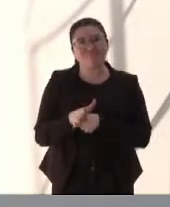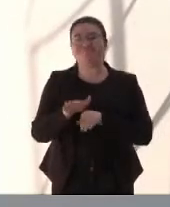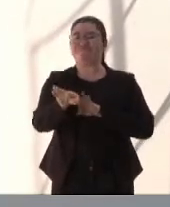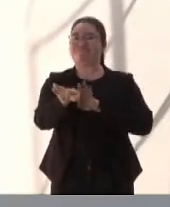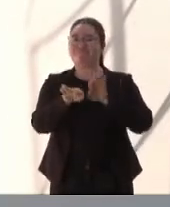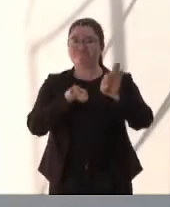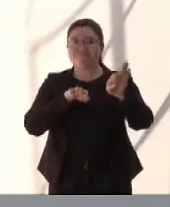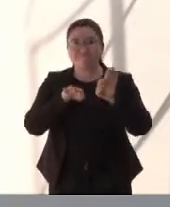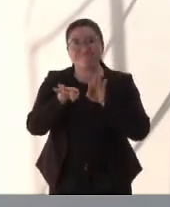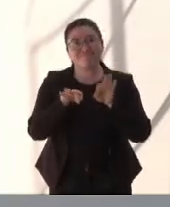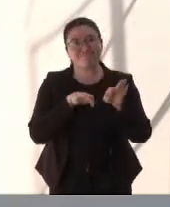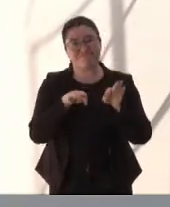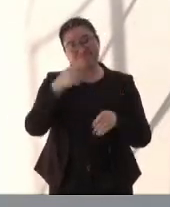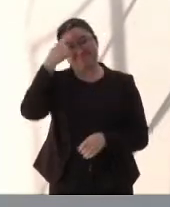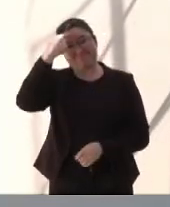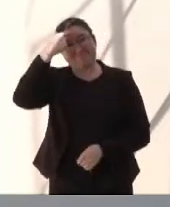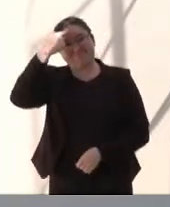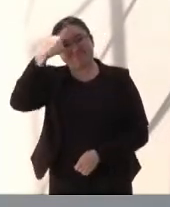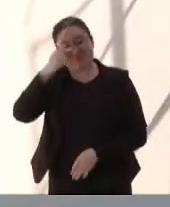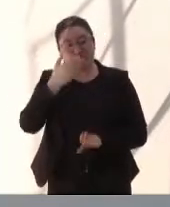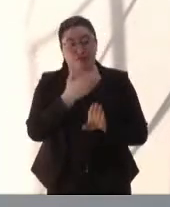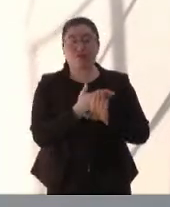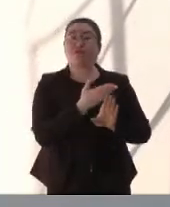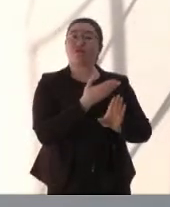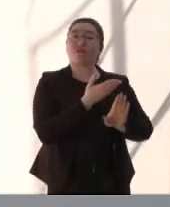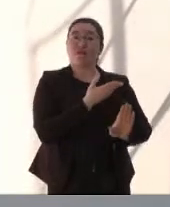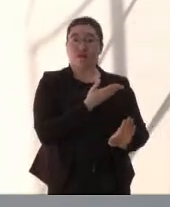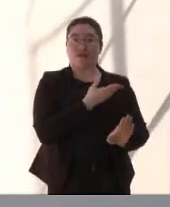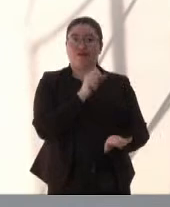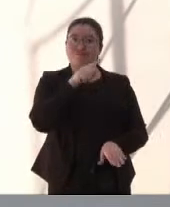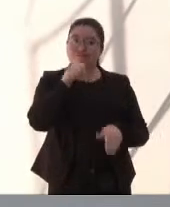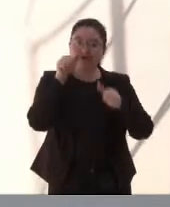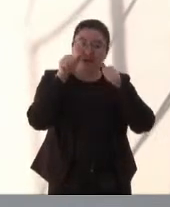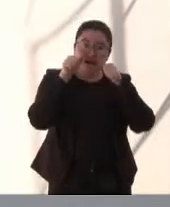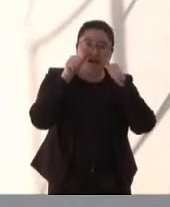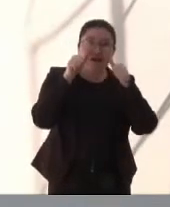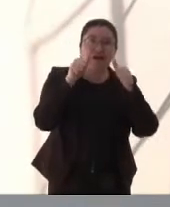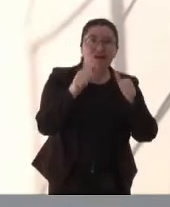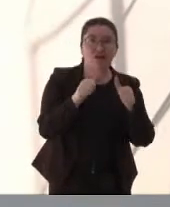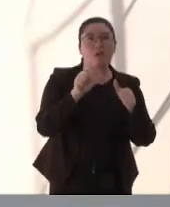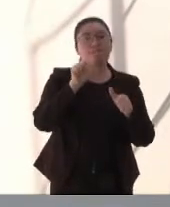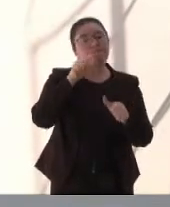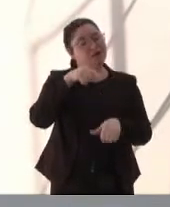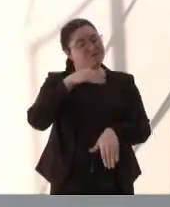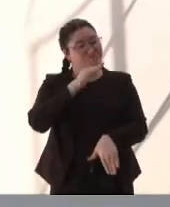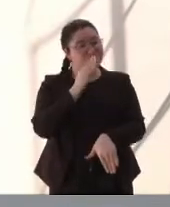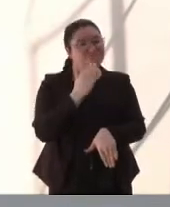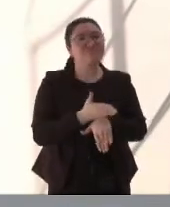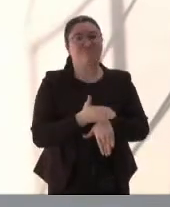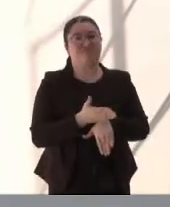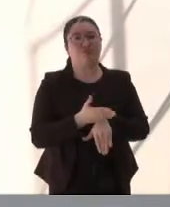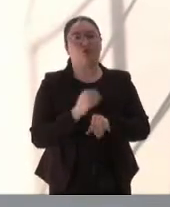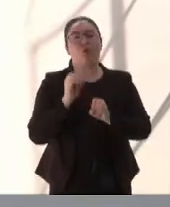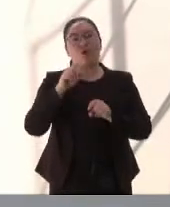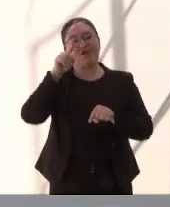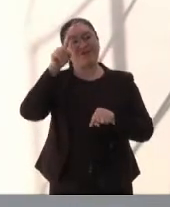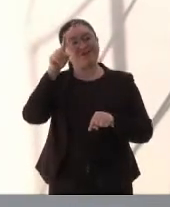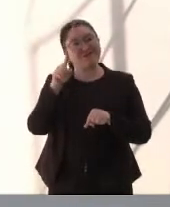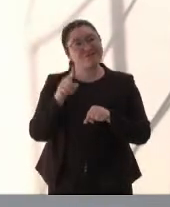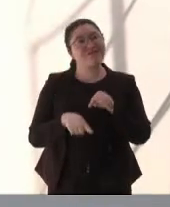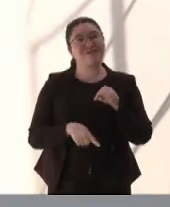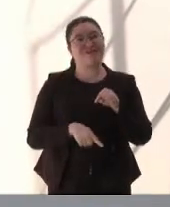en favor de la prevención, de la atención, de la sanción y también de la